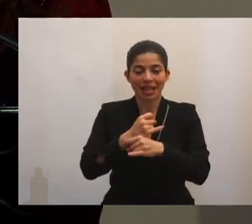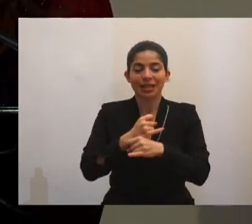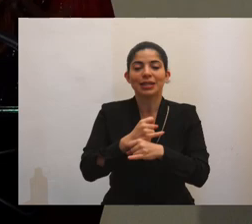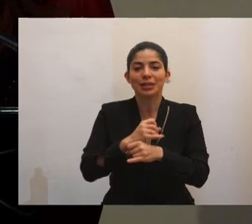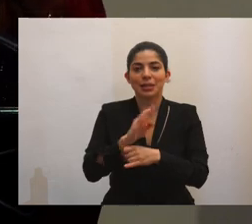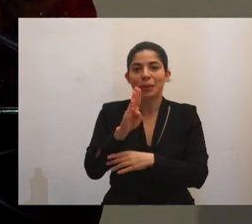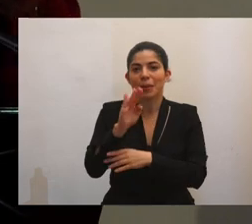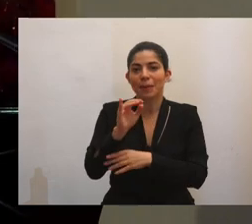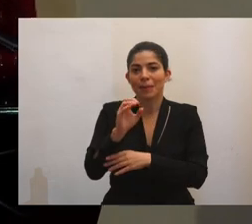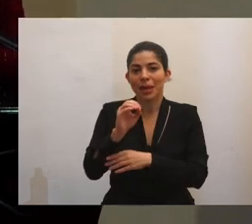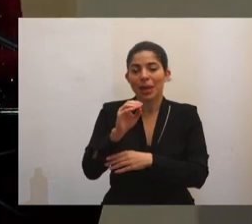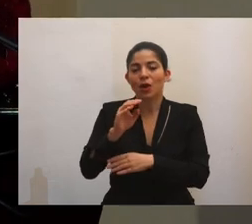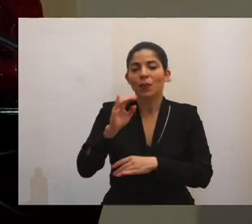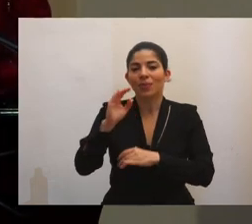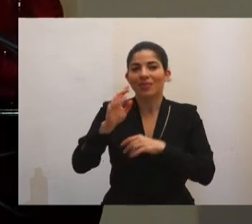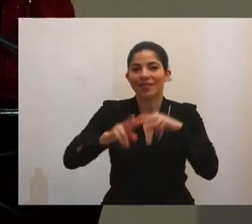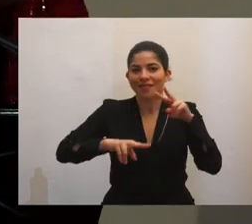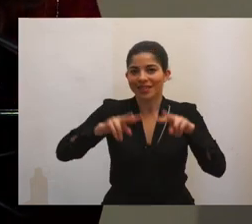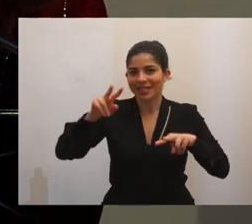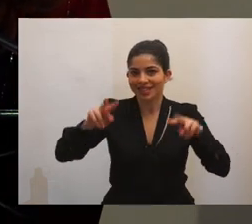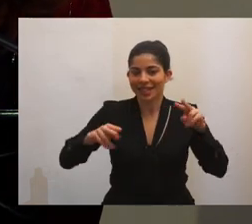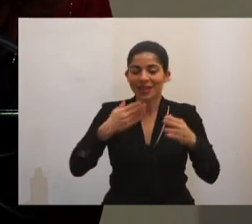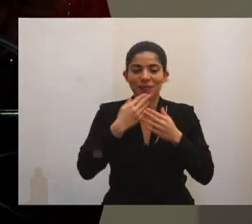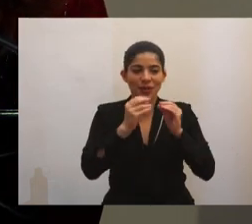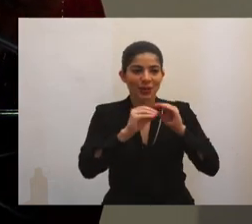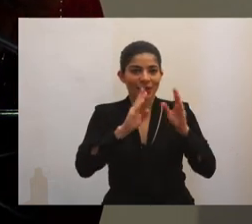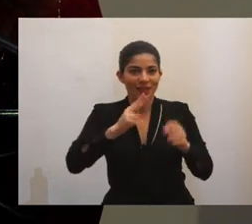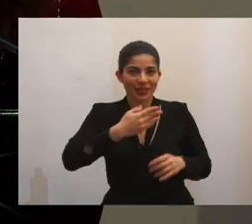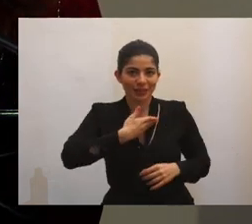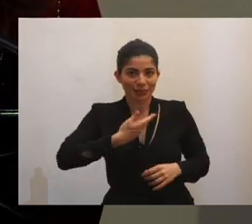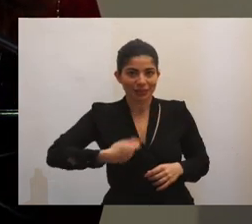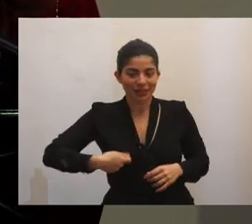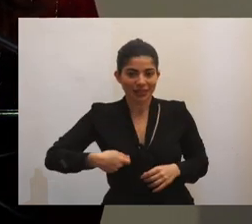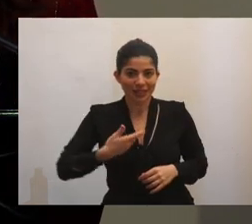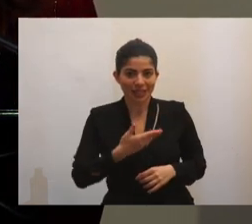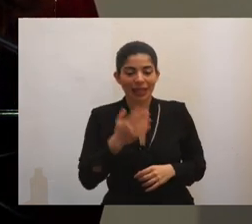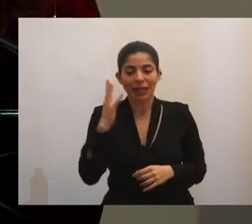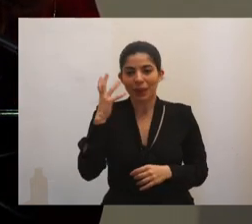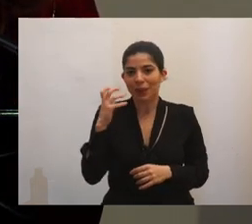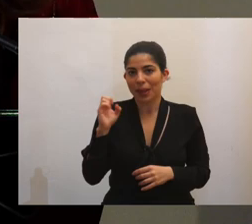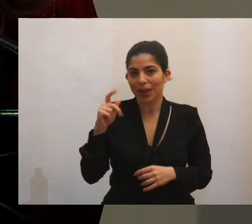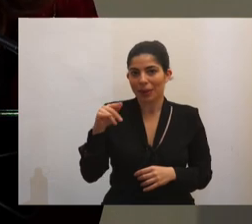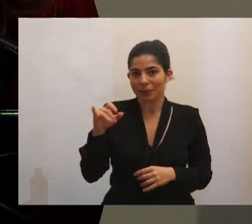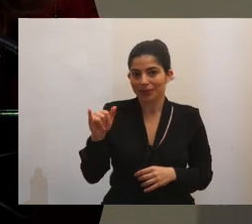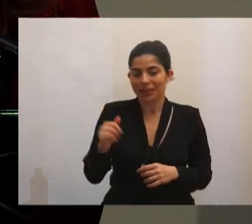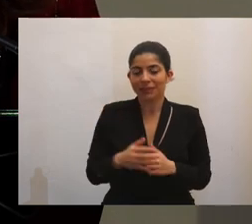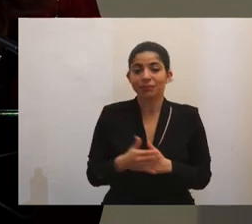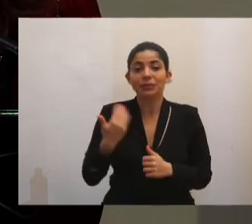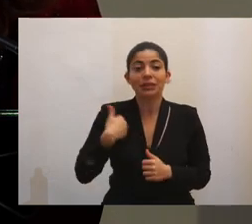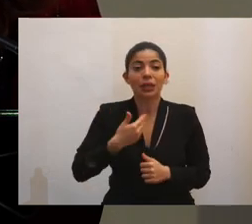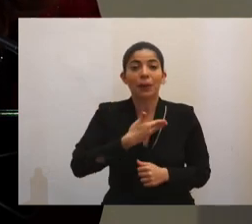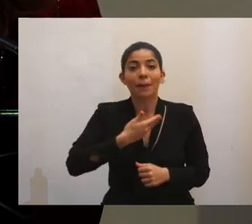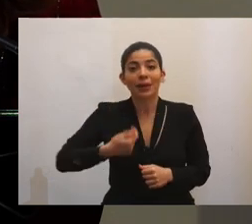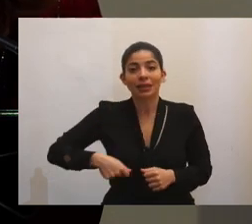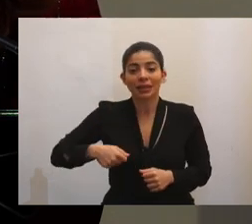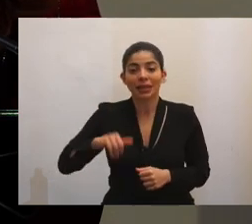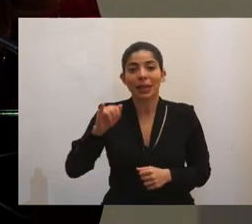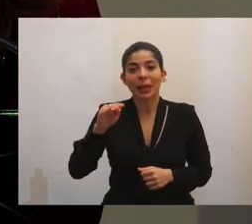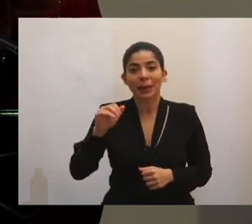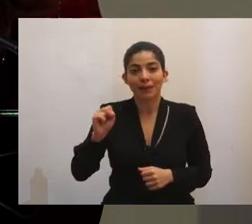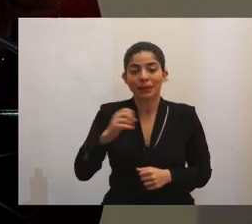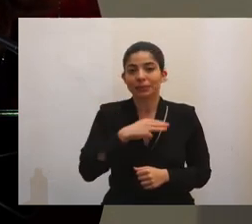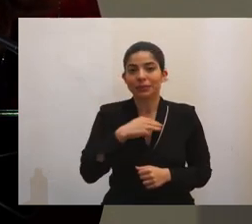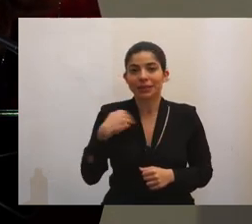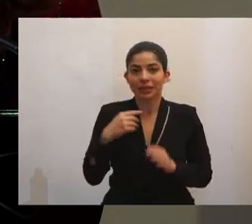Biodiversidad. Muy buenos días, señora Vicepresidenta de la República, doña Epsi Campbell, señor Presidente Ejecutivo de LIMAS y